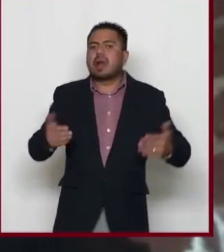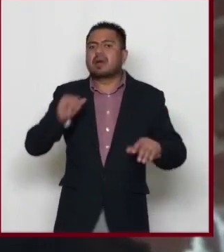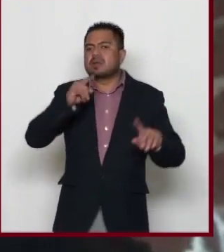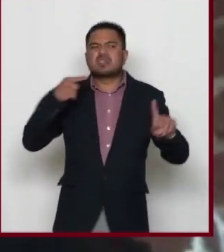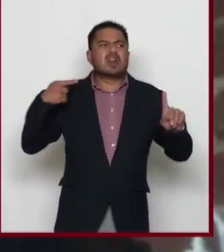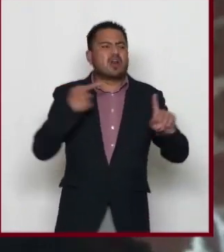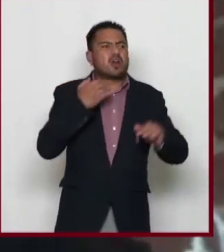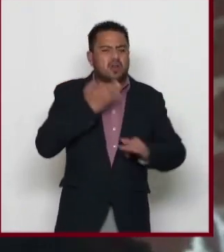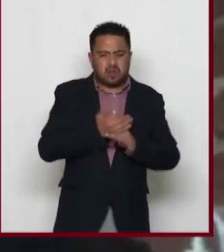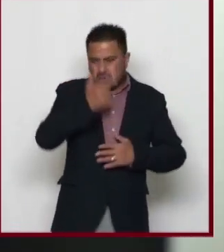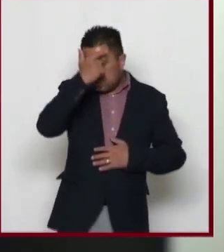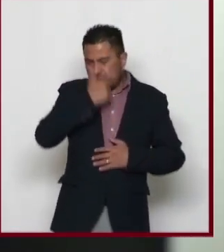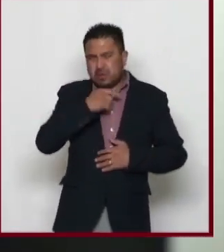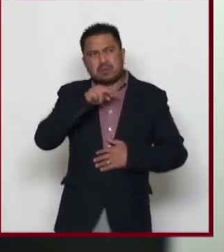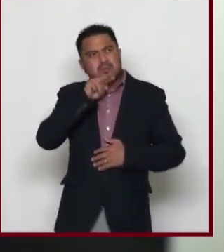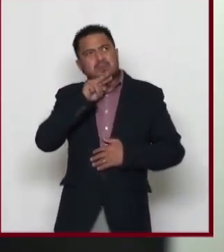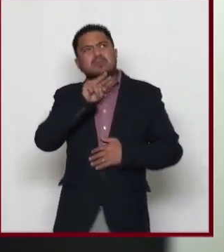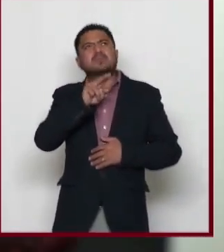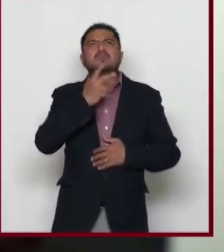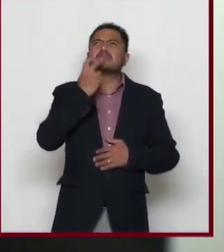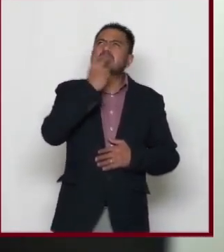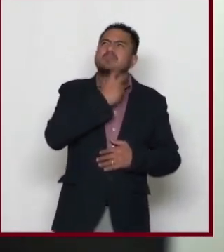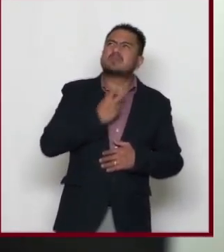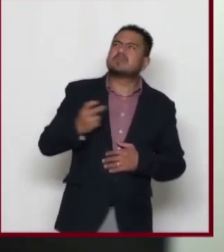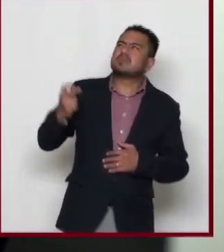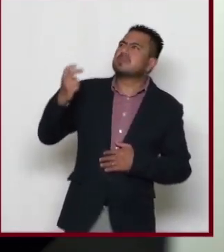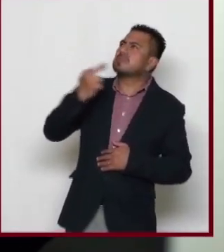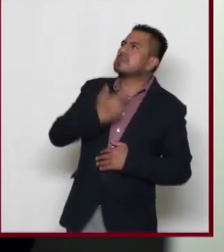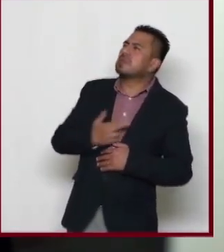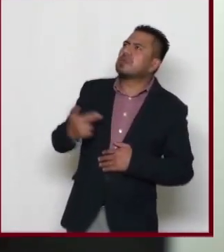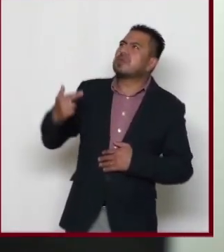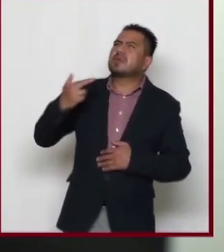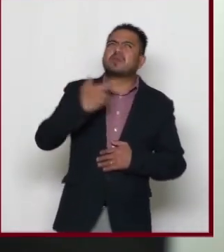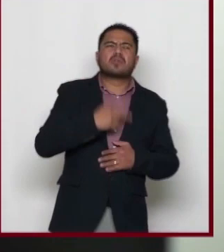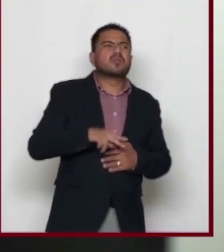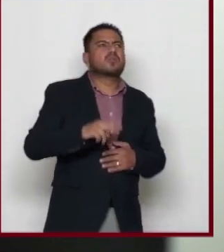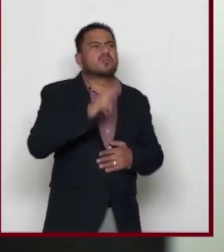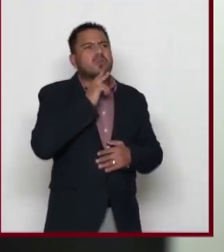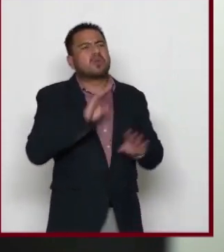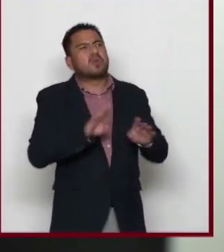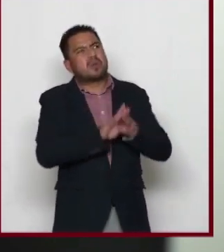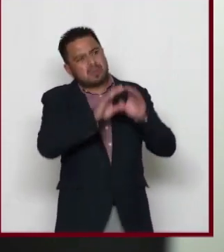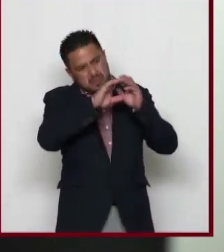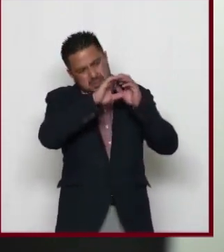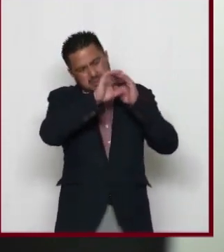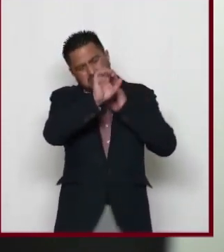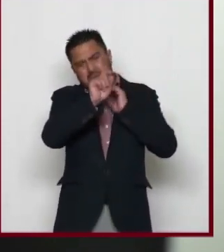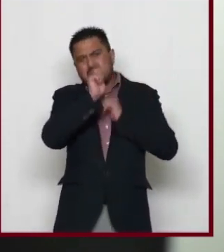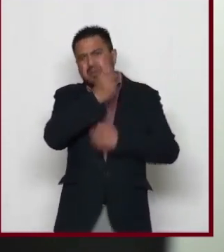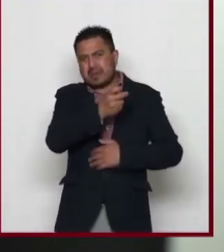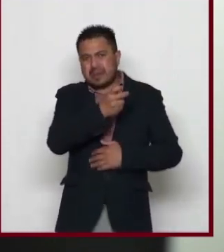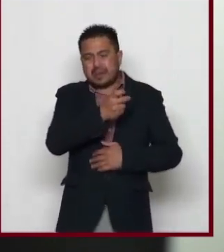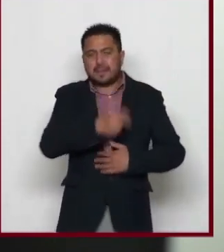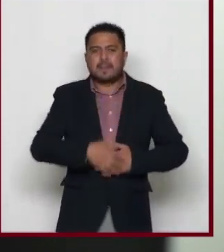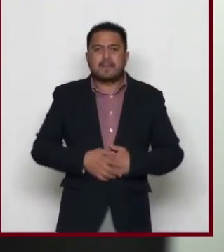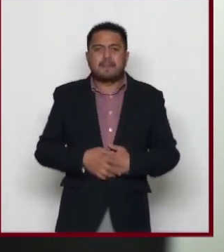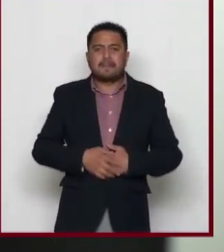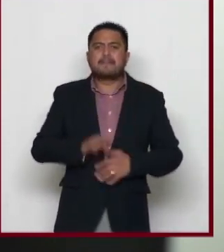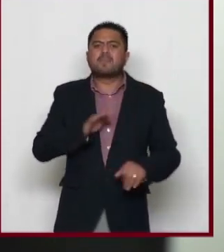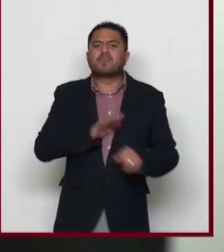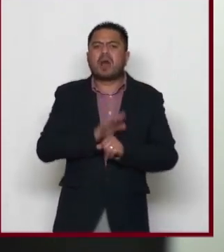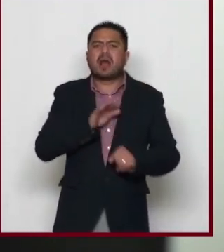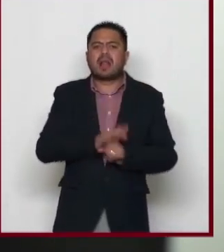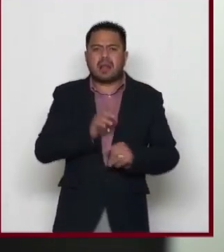una matemática divertida. Ahora, si nos enfocamos como a una noche de observación, ¿no? De una noche de observación, vamos a utilizar